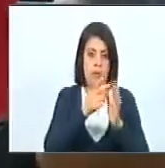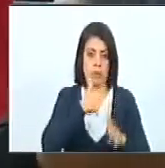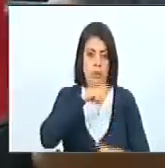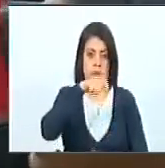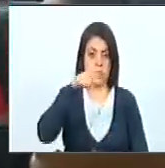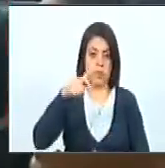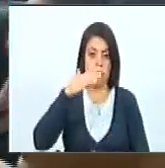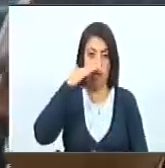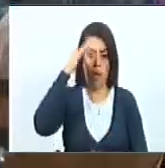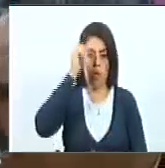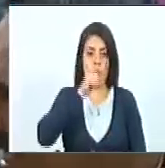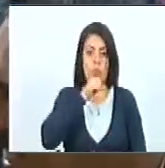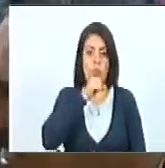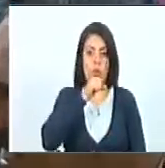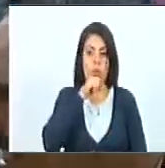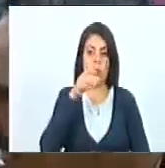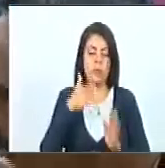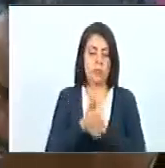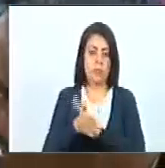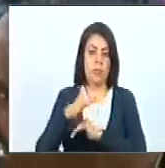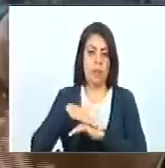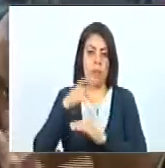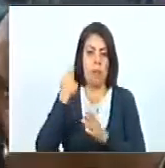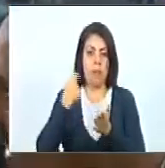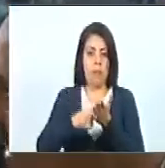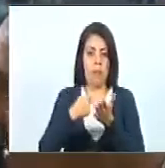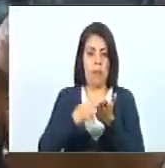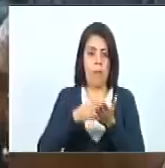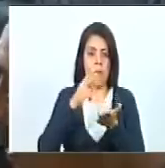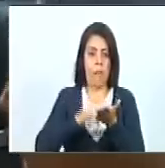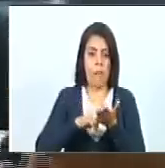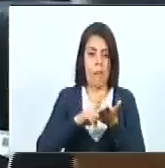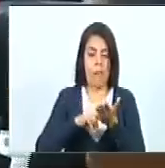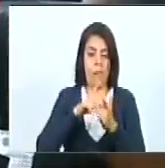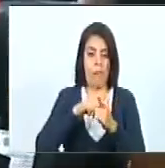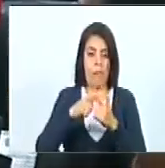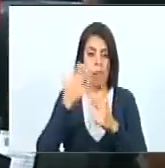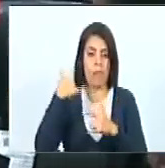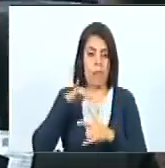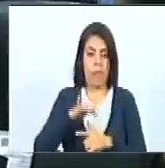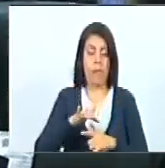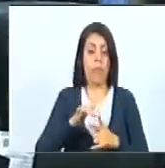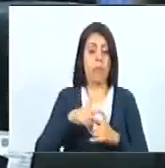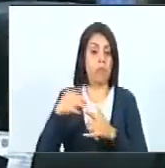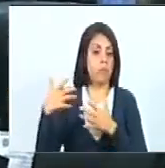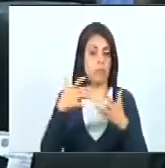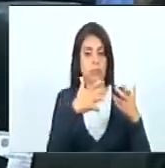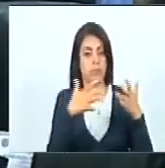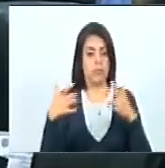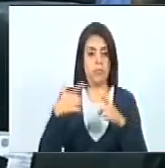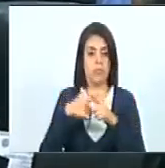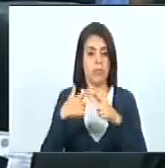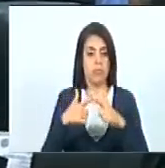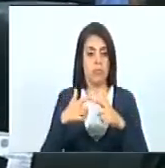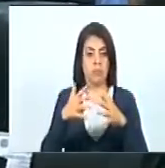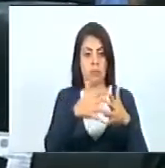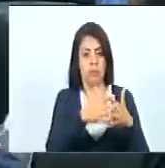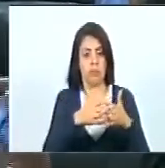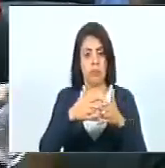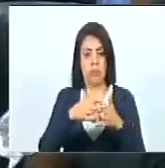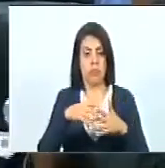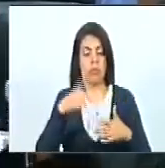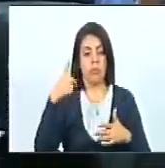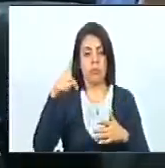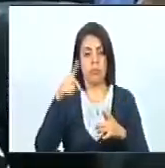personas adultas mayores a través de la pensión, que a pesar de la guerra criminal de este imperio y de una